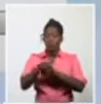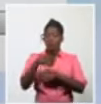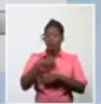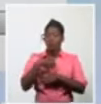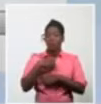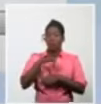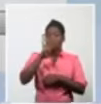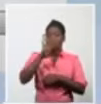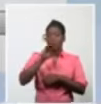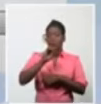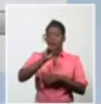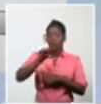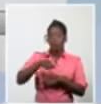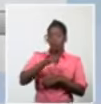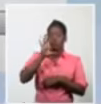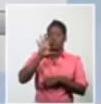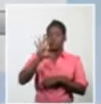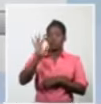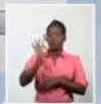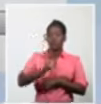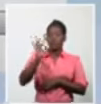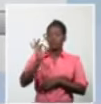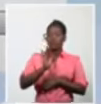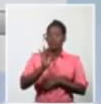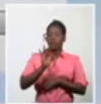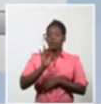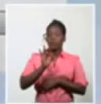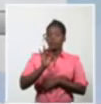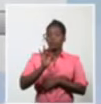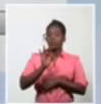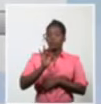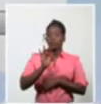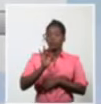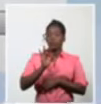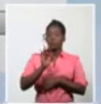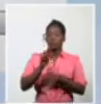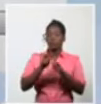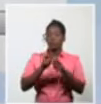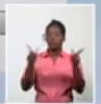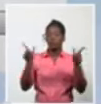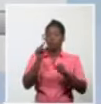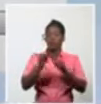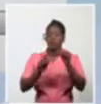40,5% de los casos del mundo y